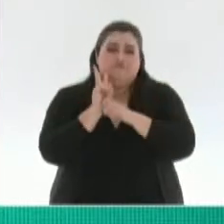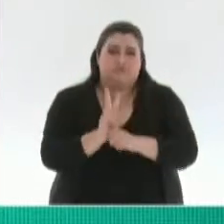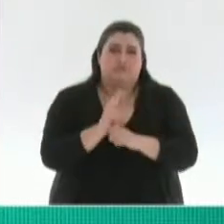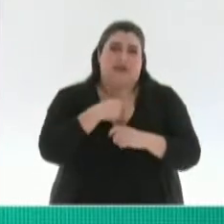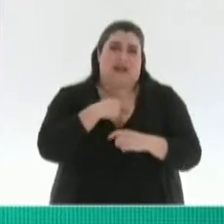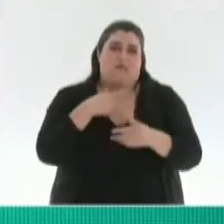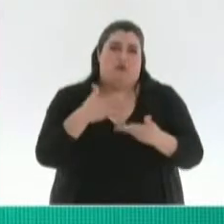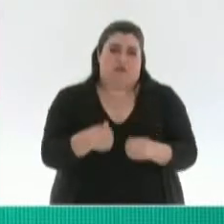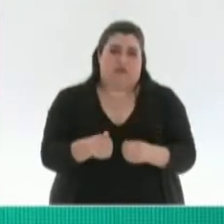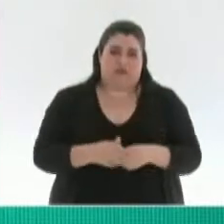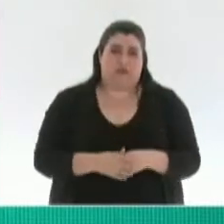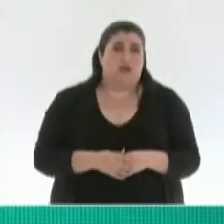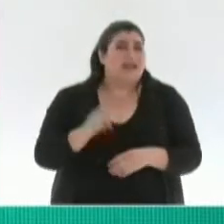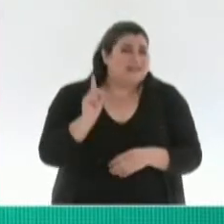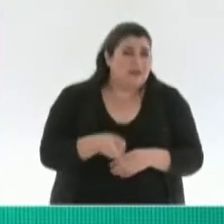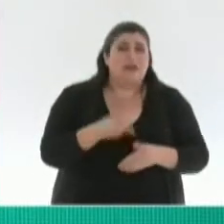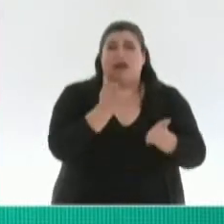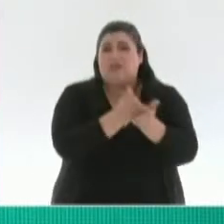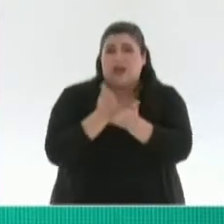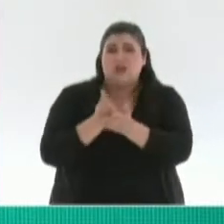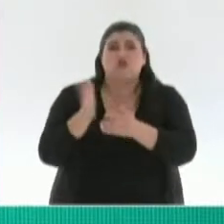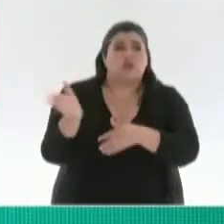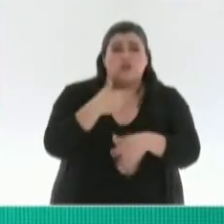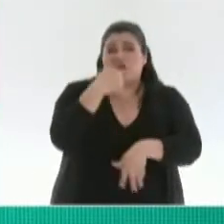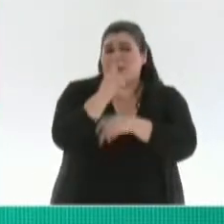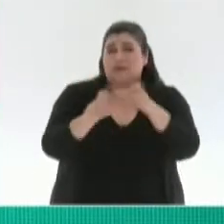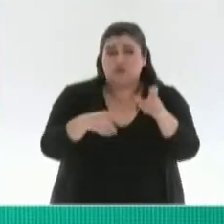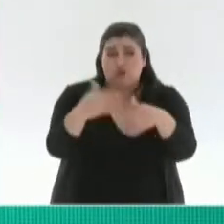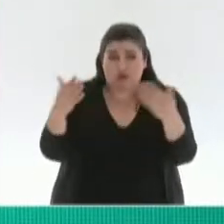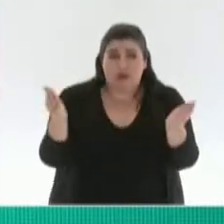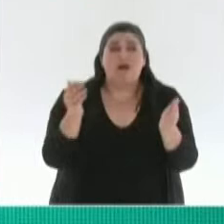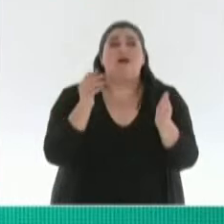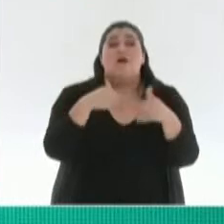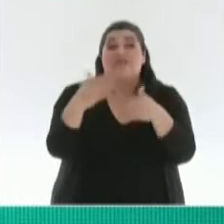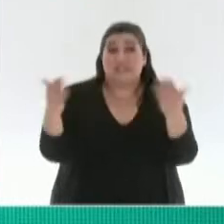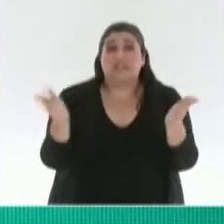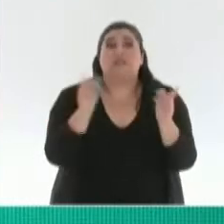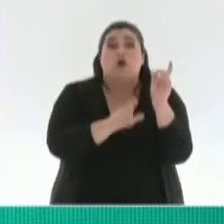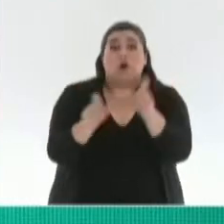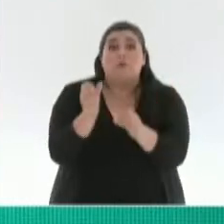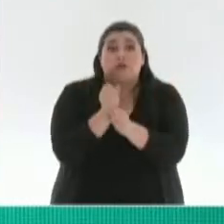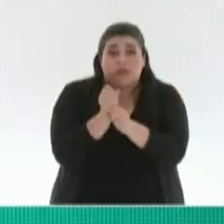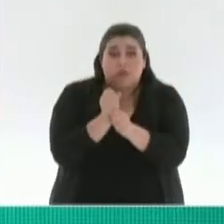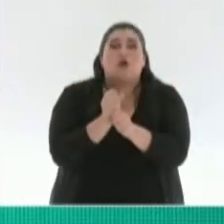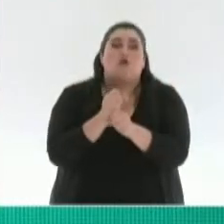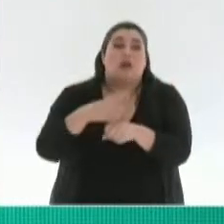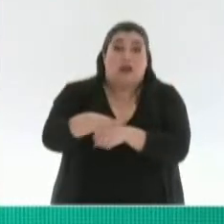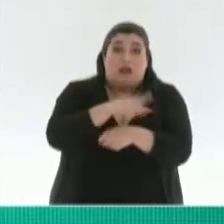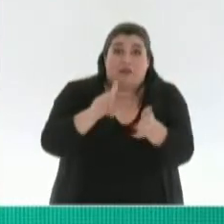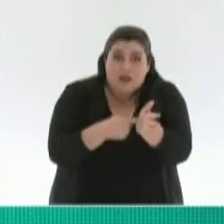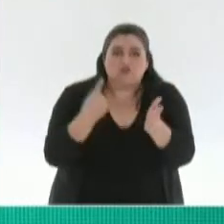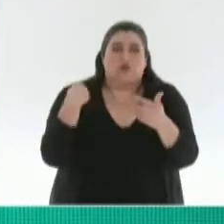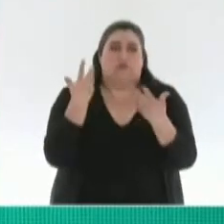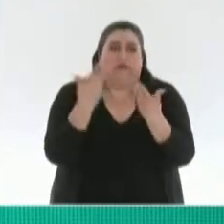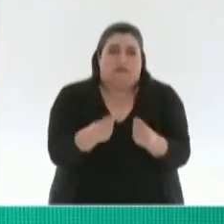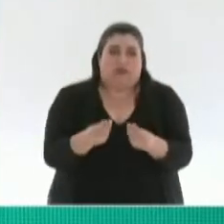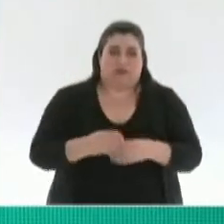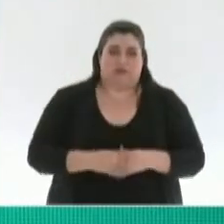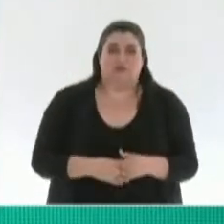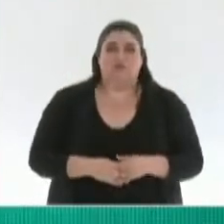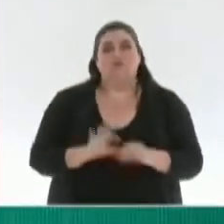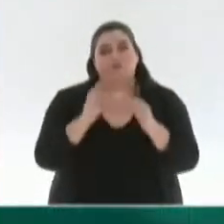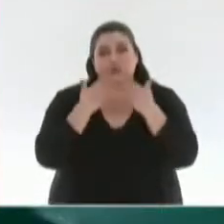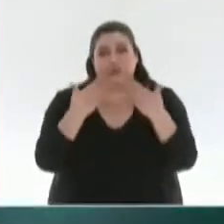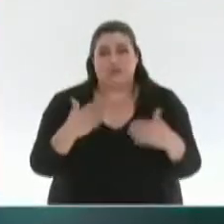sobre todo todos los derechos de los vecinos y de los trabajadores de la ciudad Muchas gracias Y muchísimas gracias a